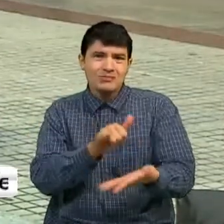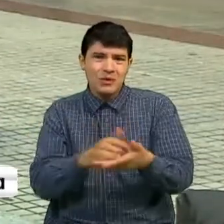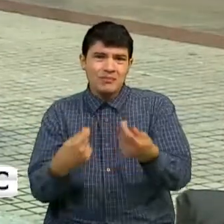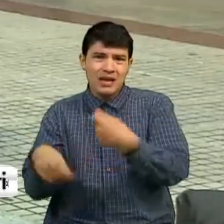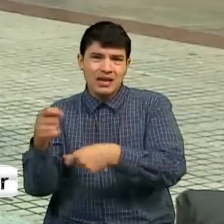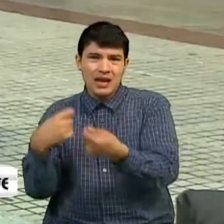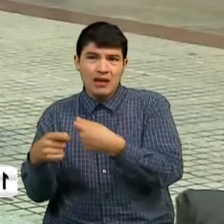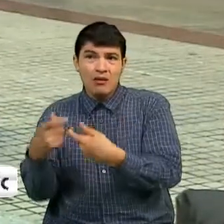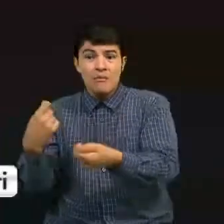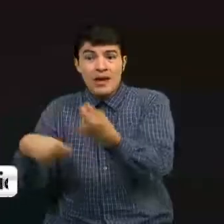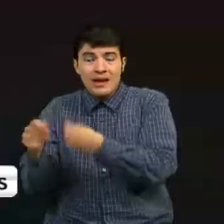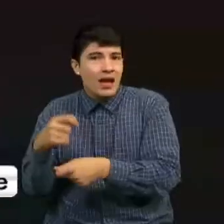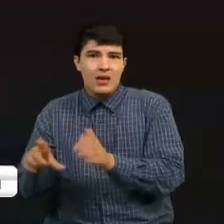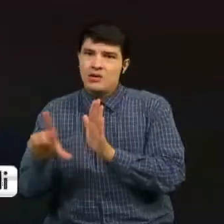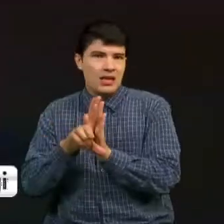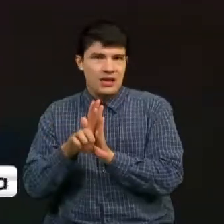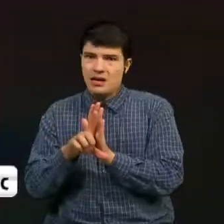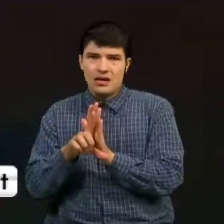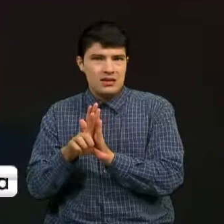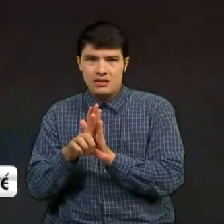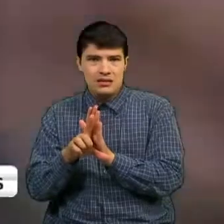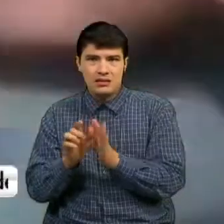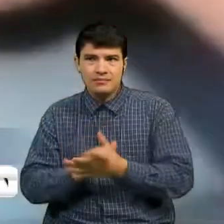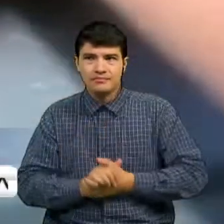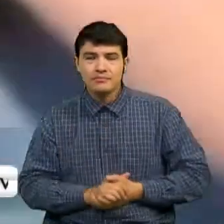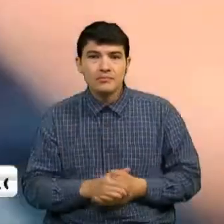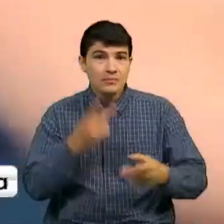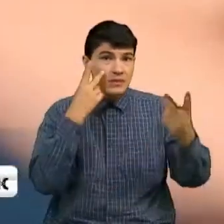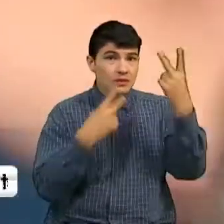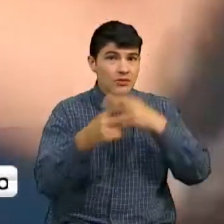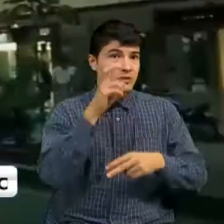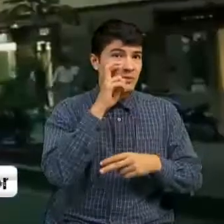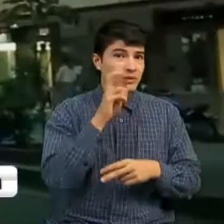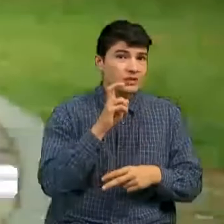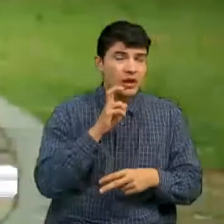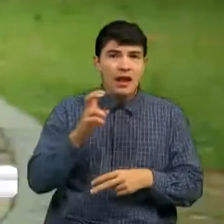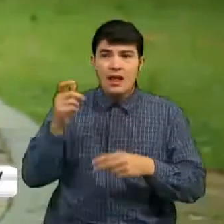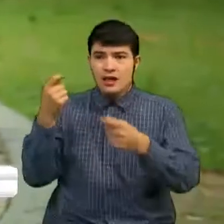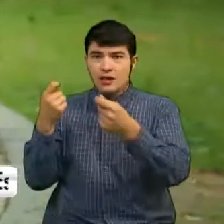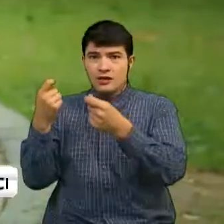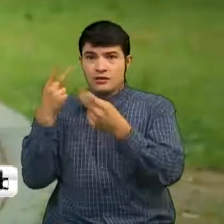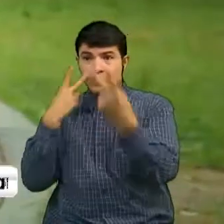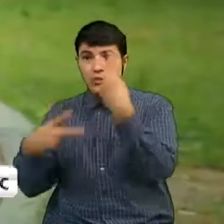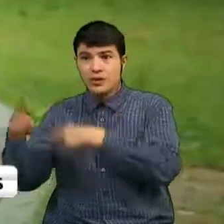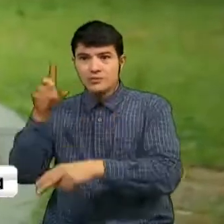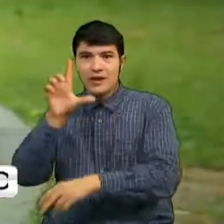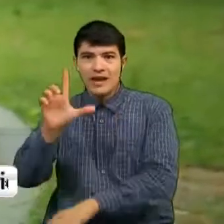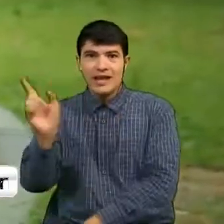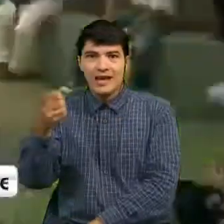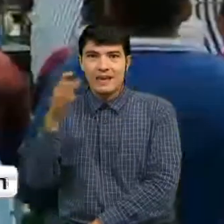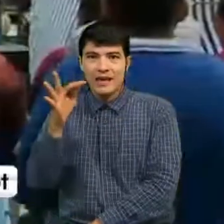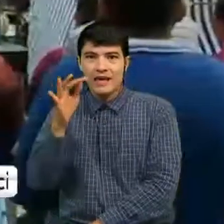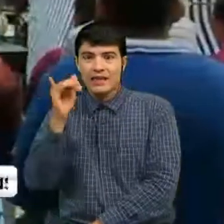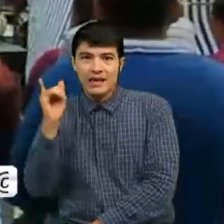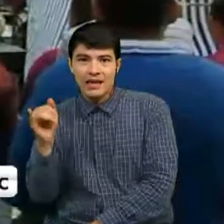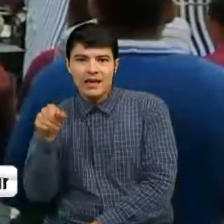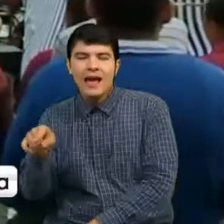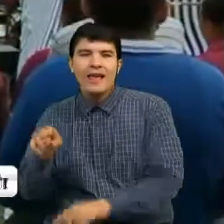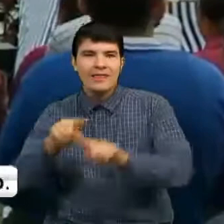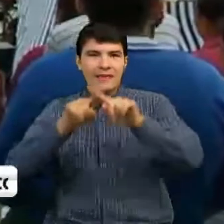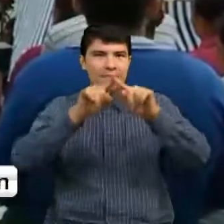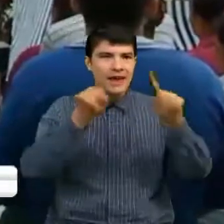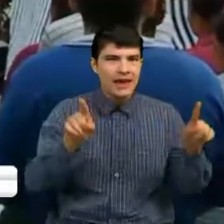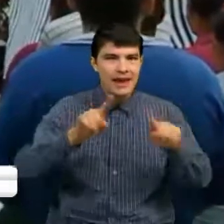un mercado que es ilegal. Turismo sexual y turismo LGTB, dos definiciones diferentes,